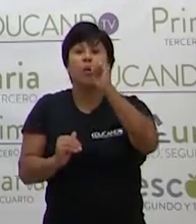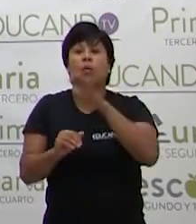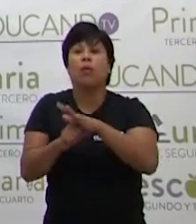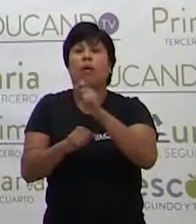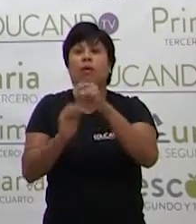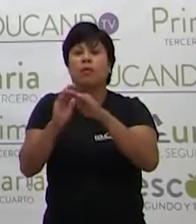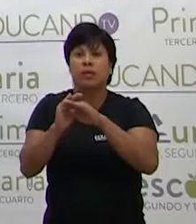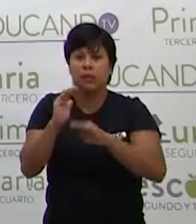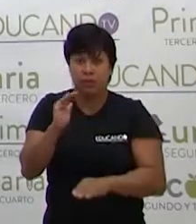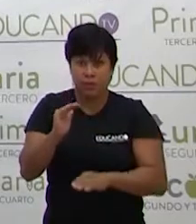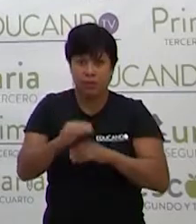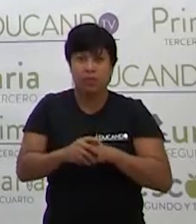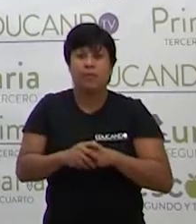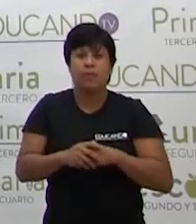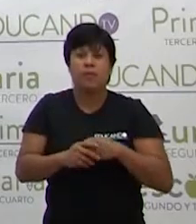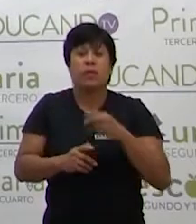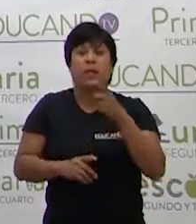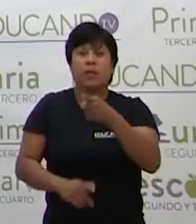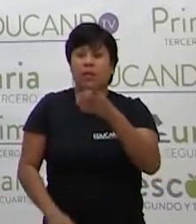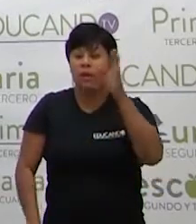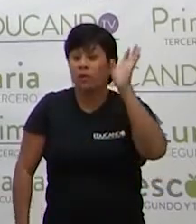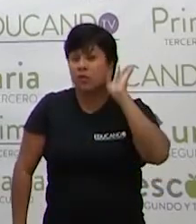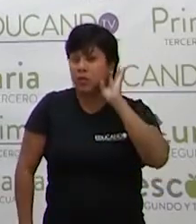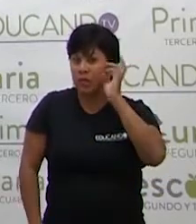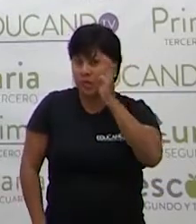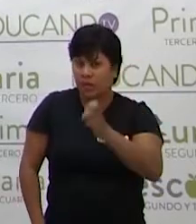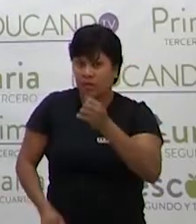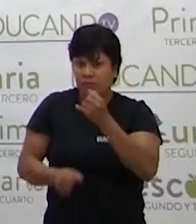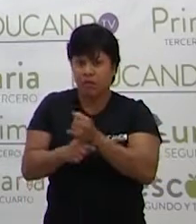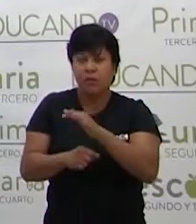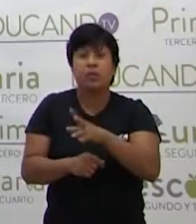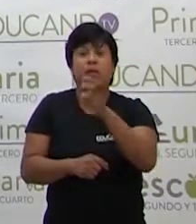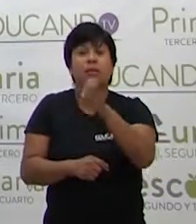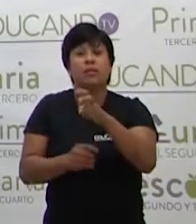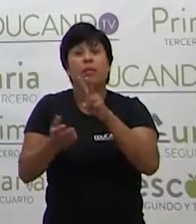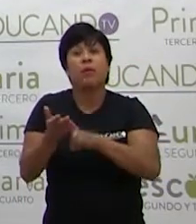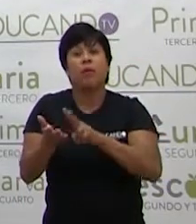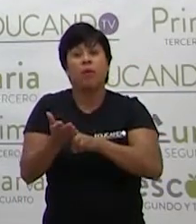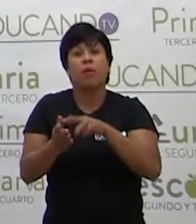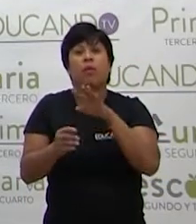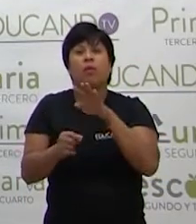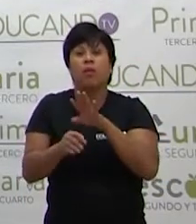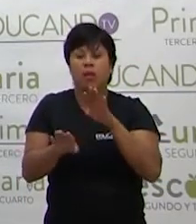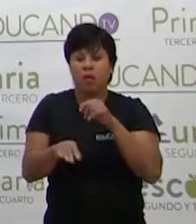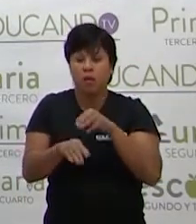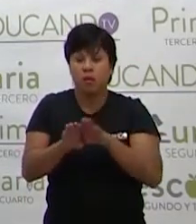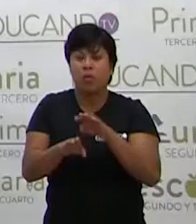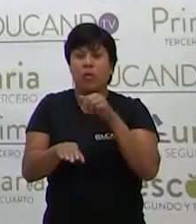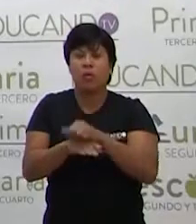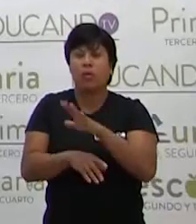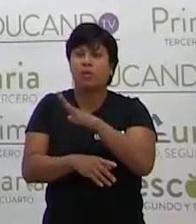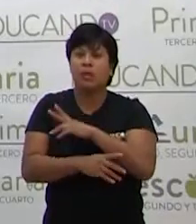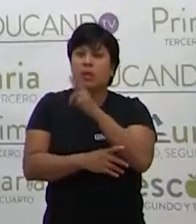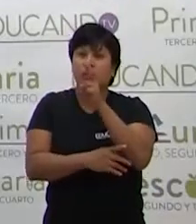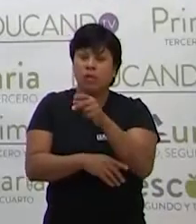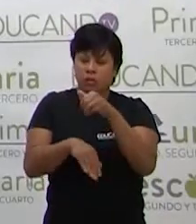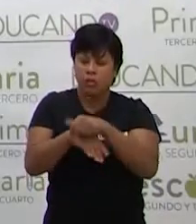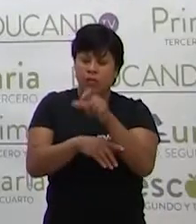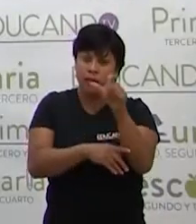cuál es menor. Escucha esta información. El valor posicional de las cifras que forman dos